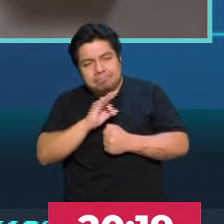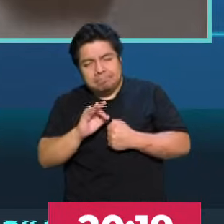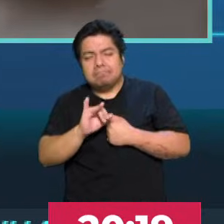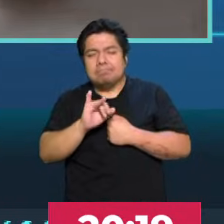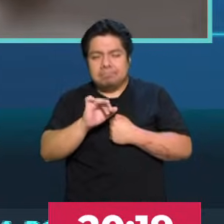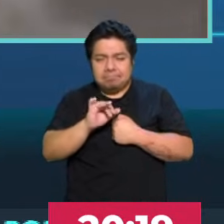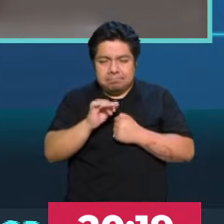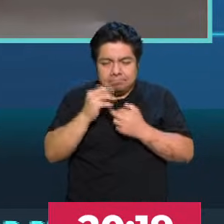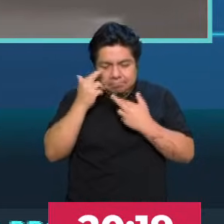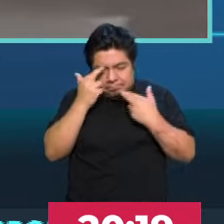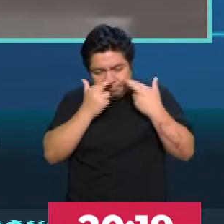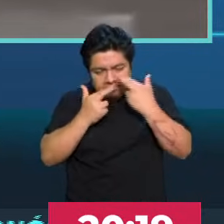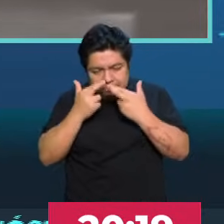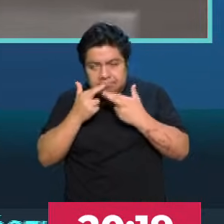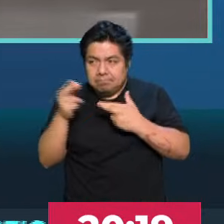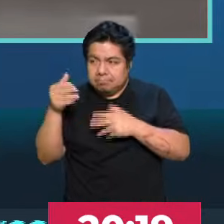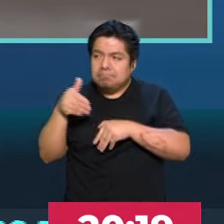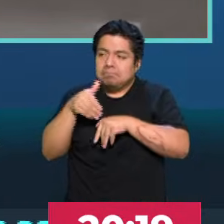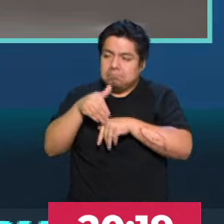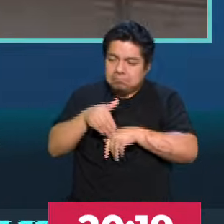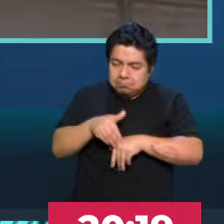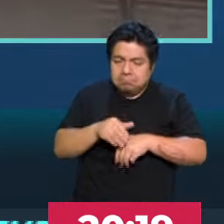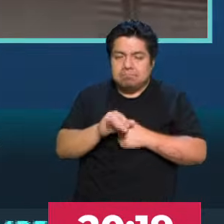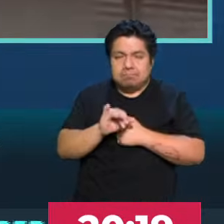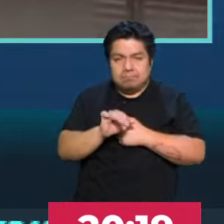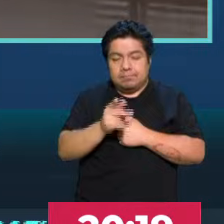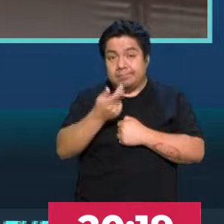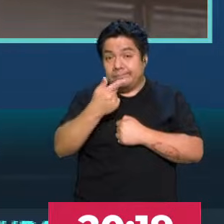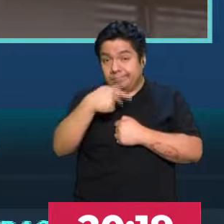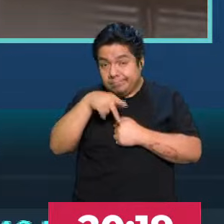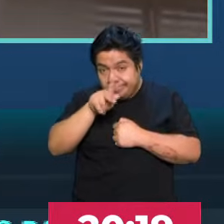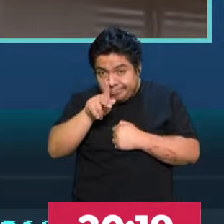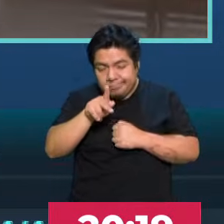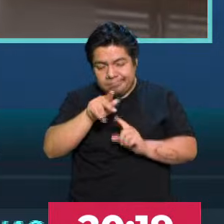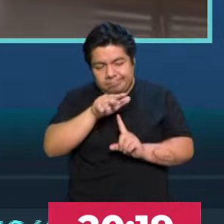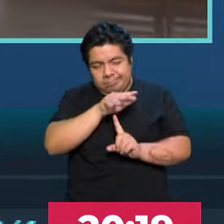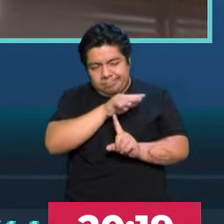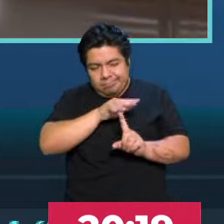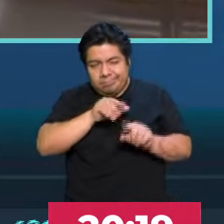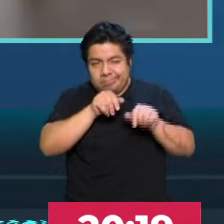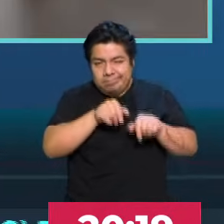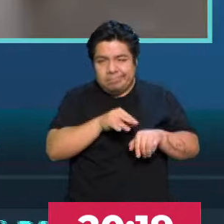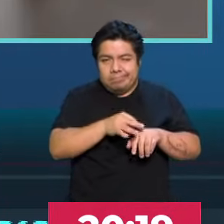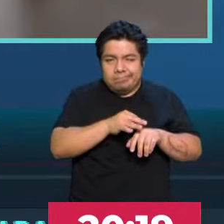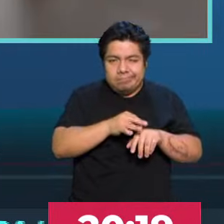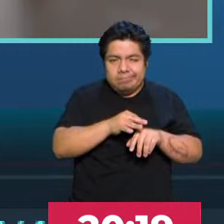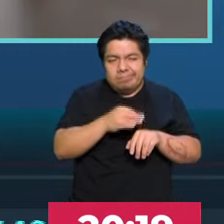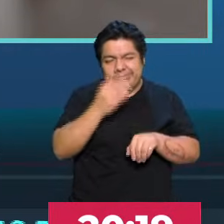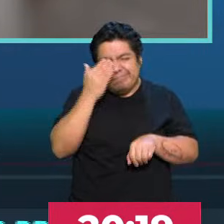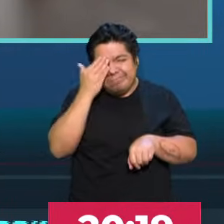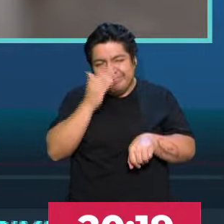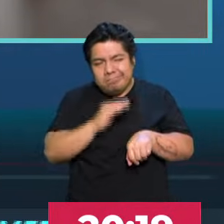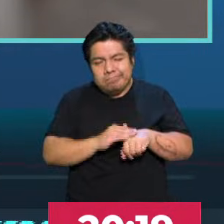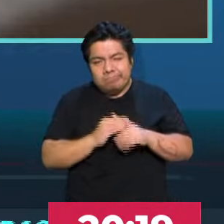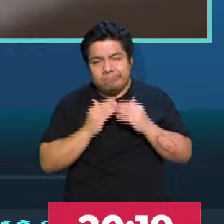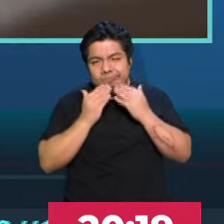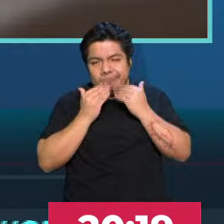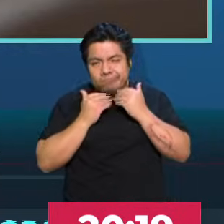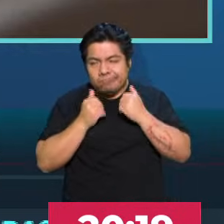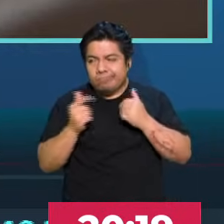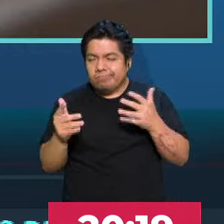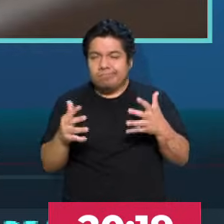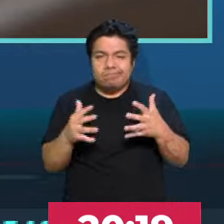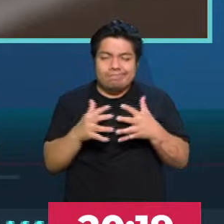vamos a estudiar y acatar las medidas, pero que en el contexto de ahora, sin la memoria de lo que significó esa